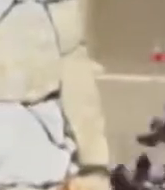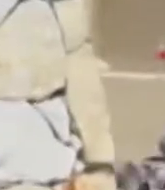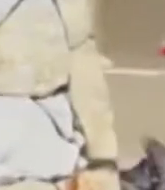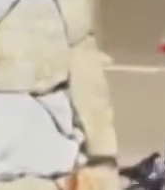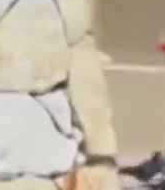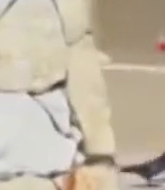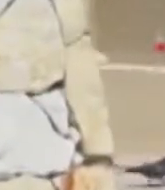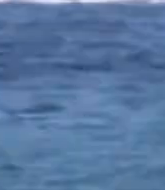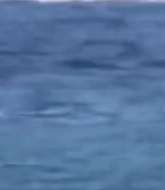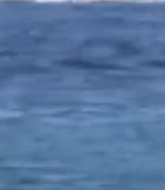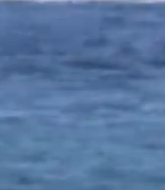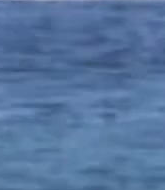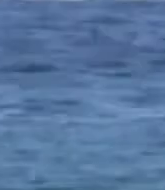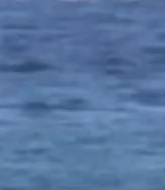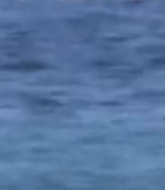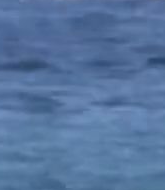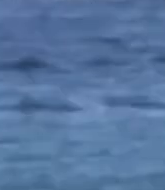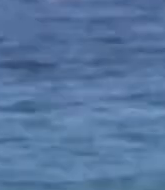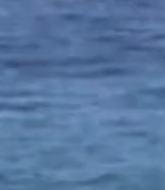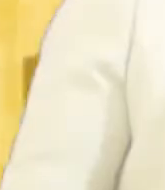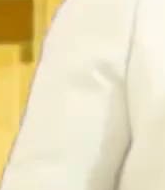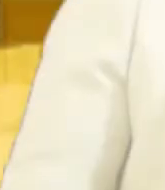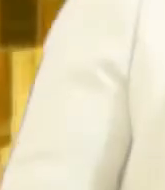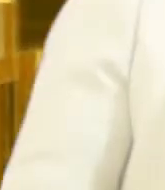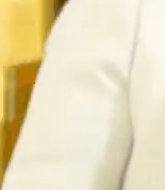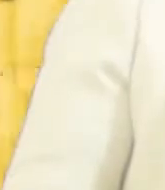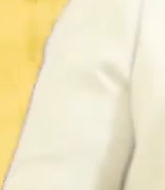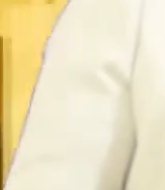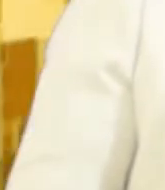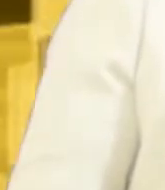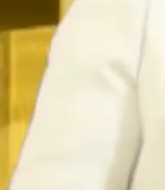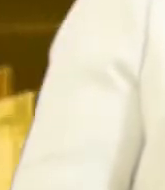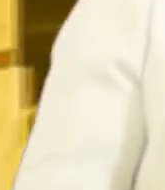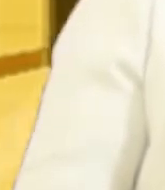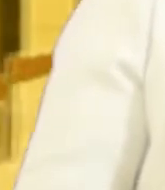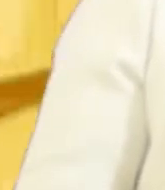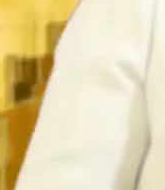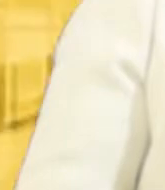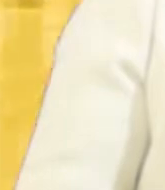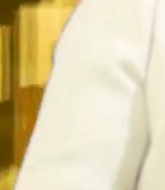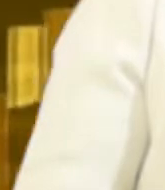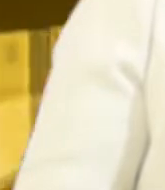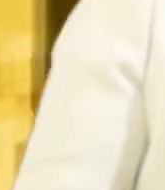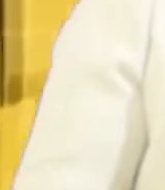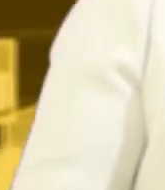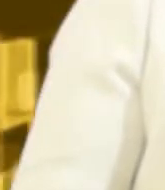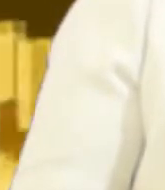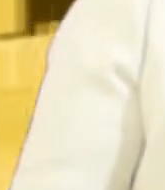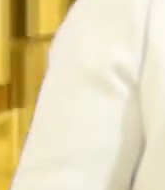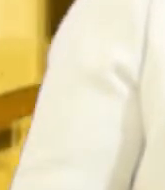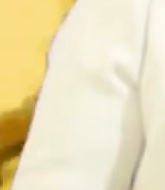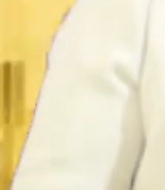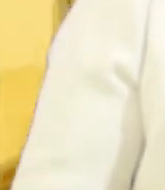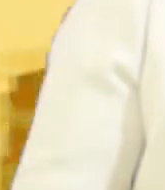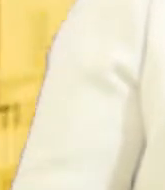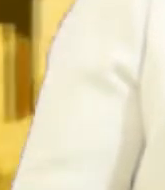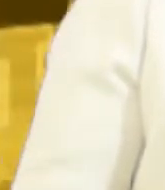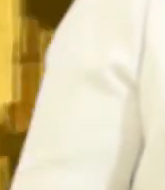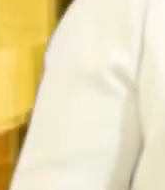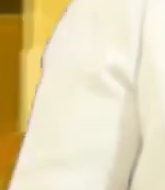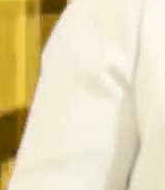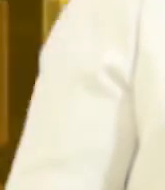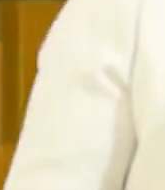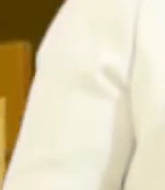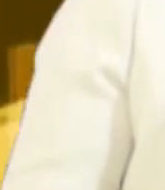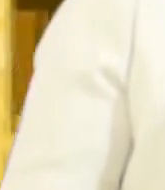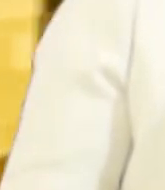denuncias eventos y algo más hola qué tal muy buenas tardes soy amparo hernández esta es la información que se ha generado en el principio de los